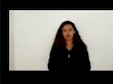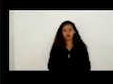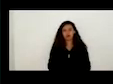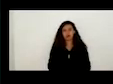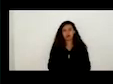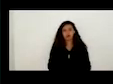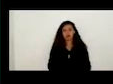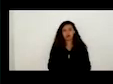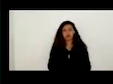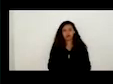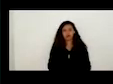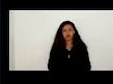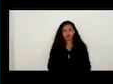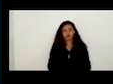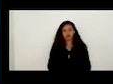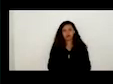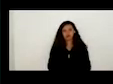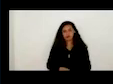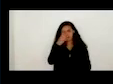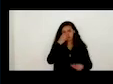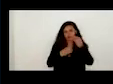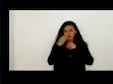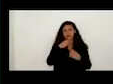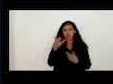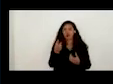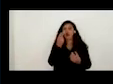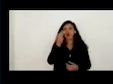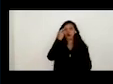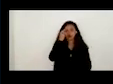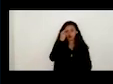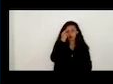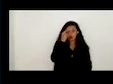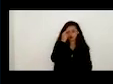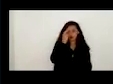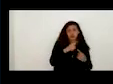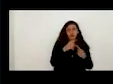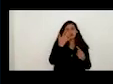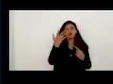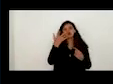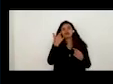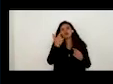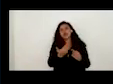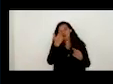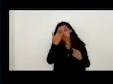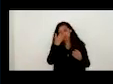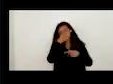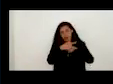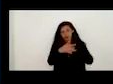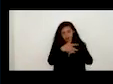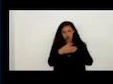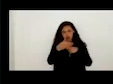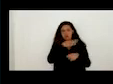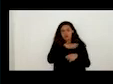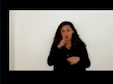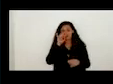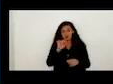Como colación, una porción de uvas, 50 gramos de queso, podría ser una muy buena opción. Tal